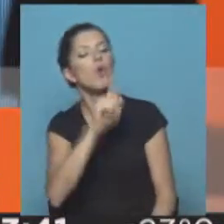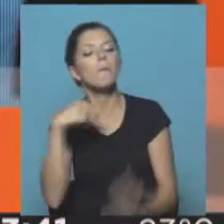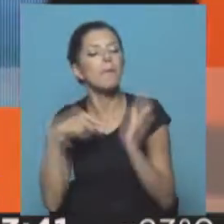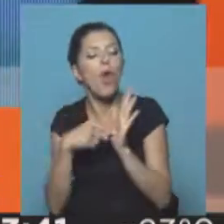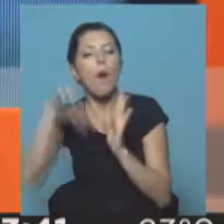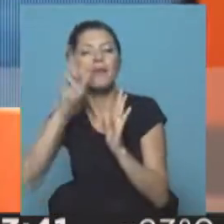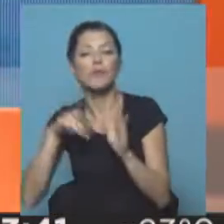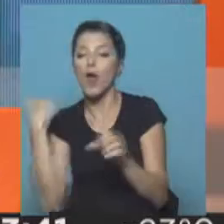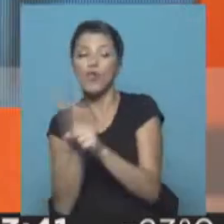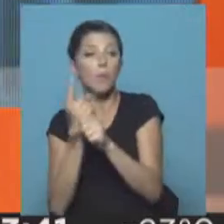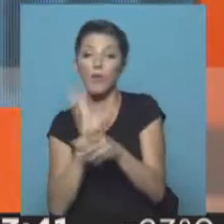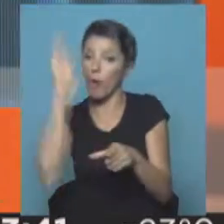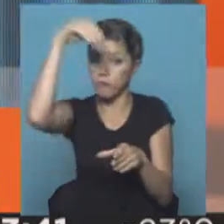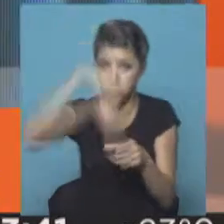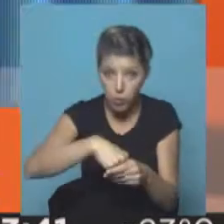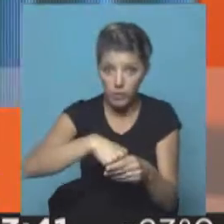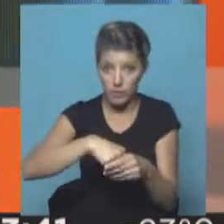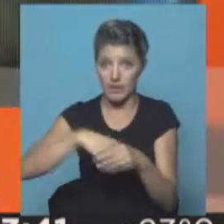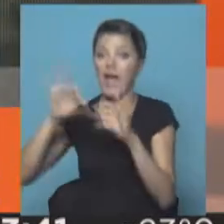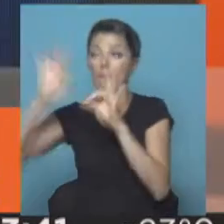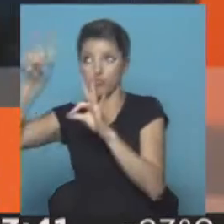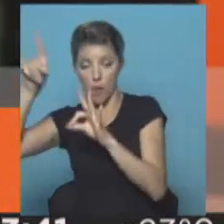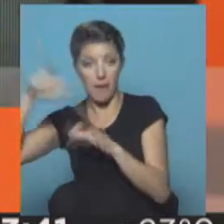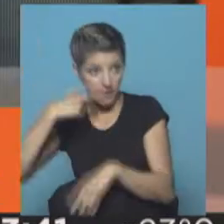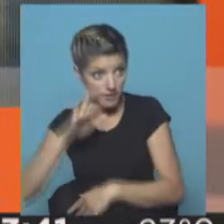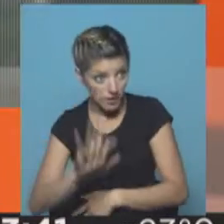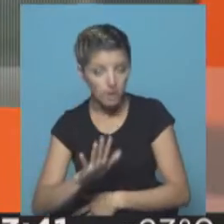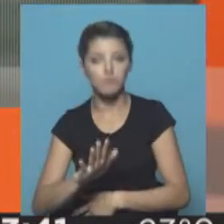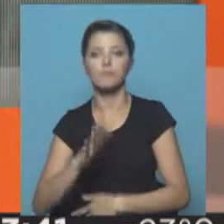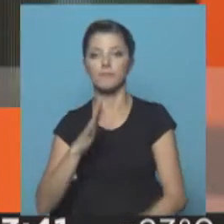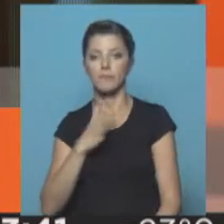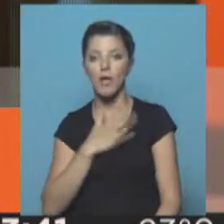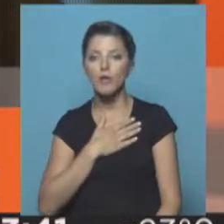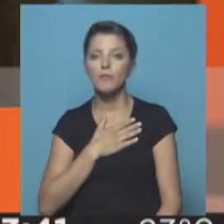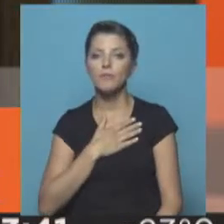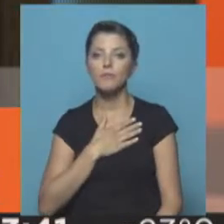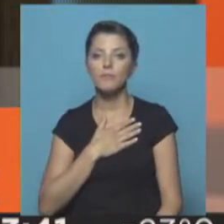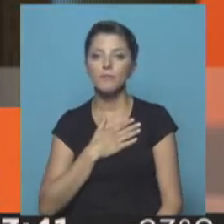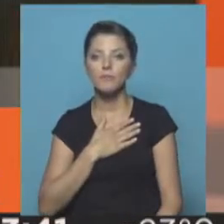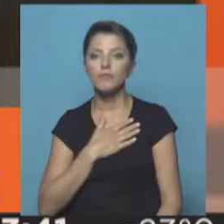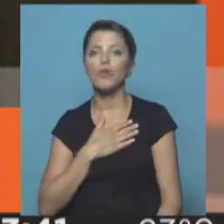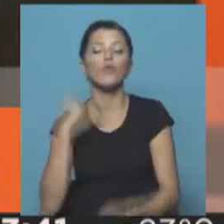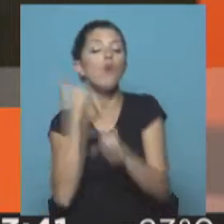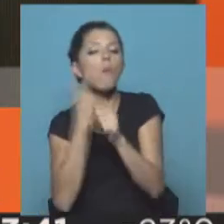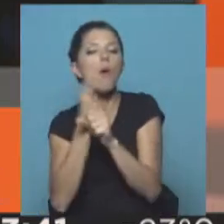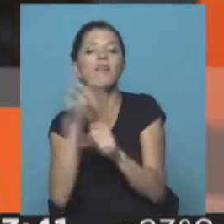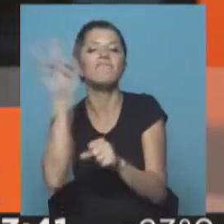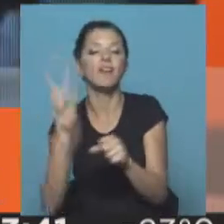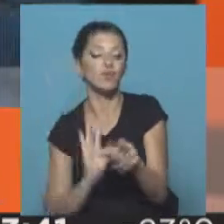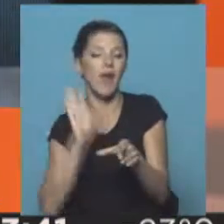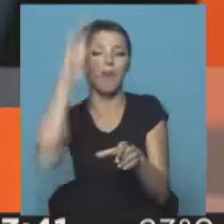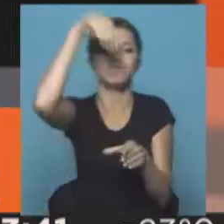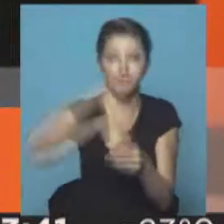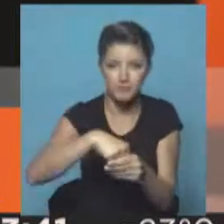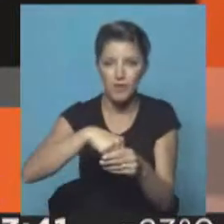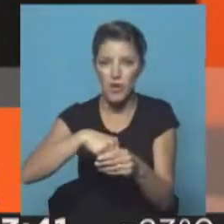esos tratados, es técnico, lo dicen los europeos. Yo estuve, digamos, con Schulz, el presidente, no lo puede hacer porque no es un